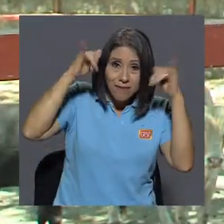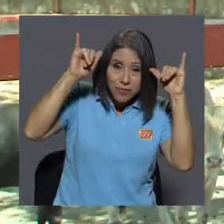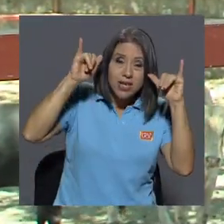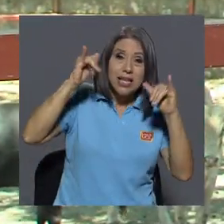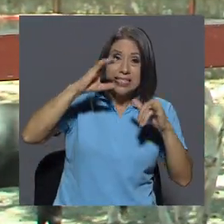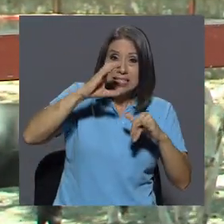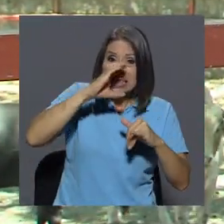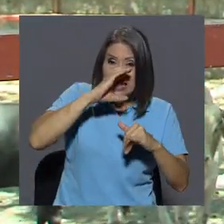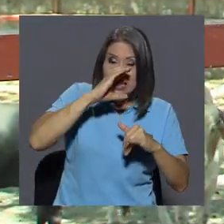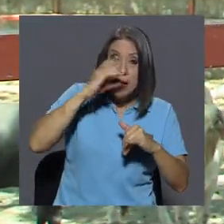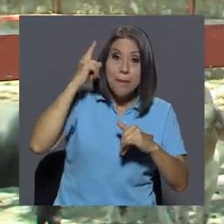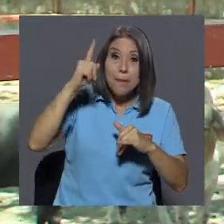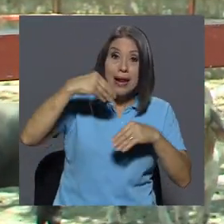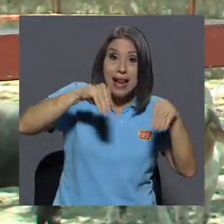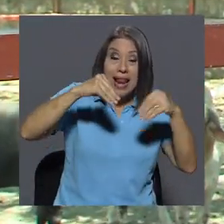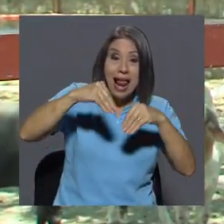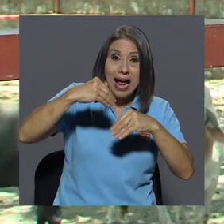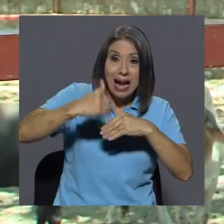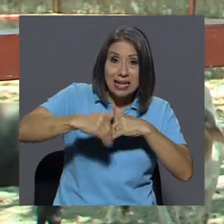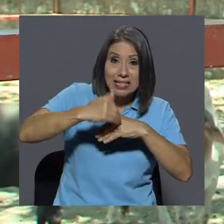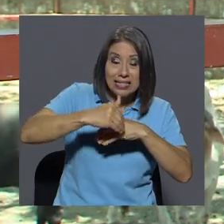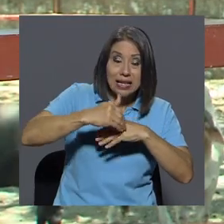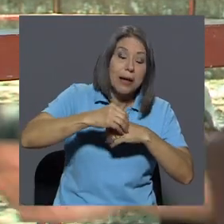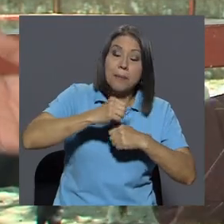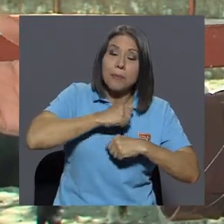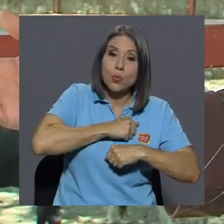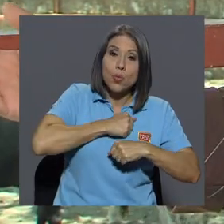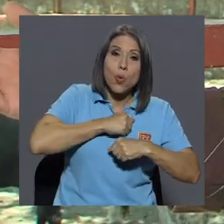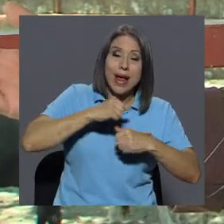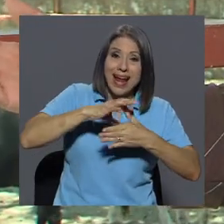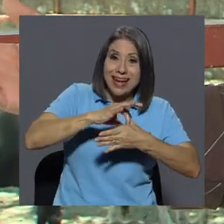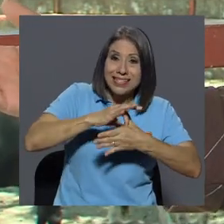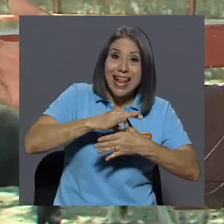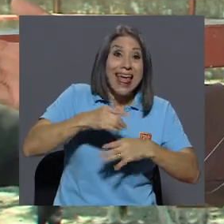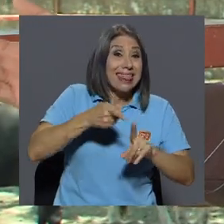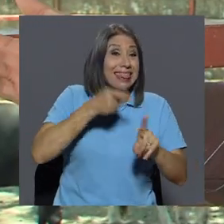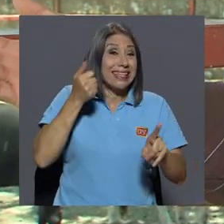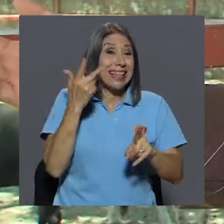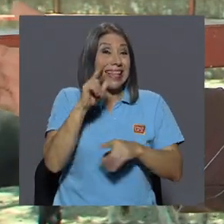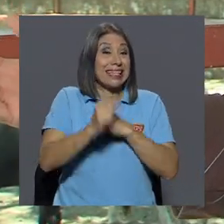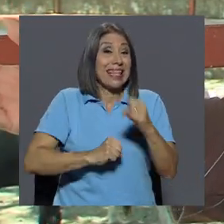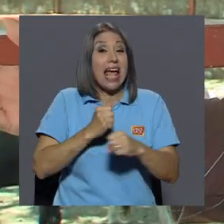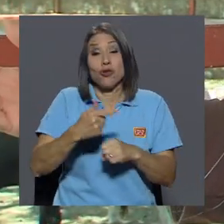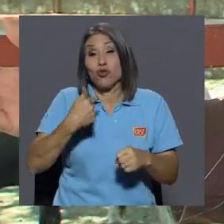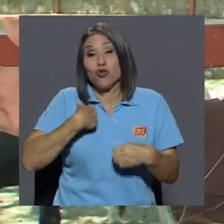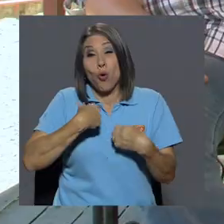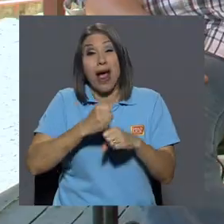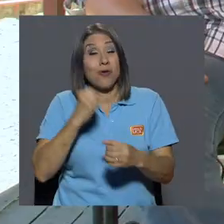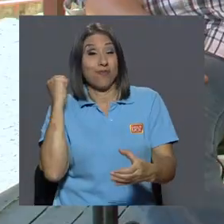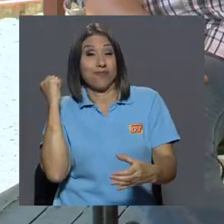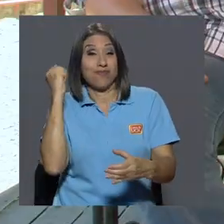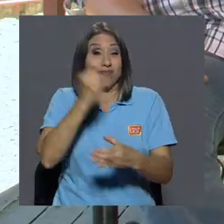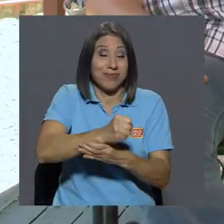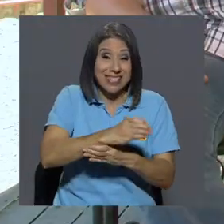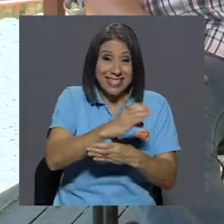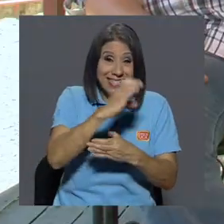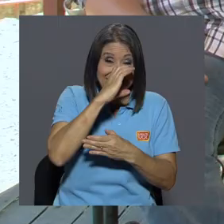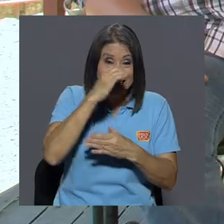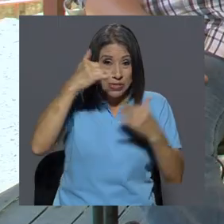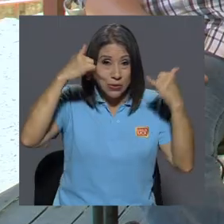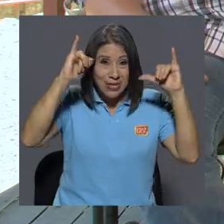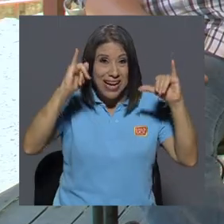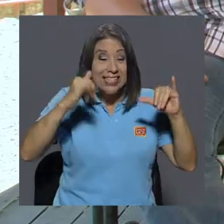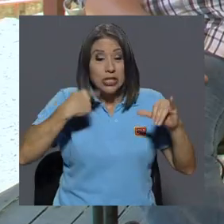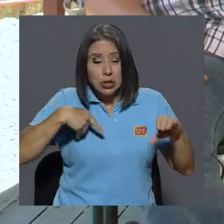desde los 9 años te destazo res y cerdo. Dígame alguno de los expertos ahora que haga eso. No lo hay.